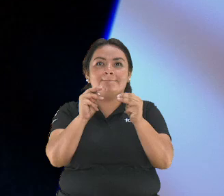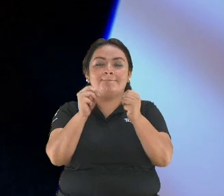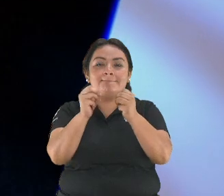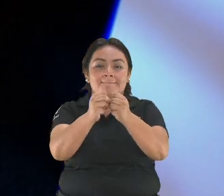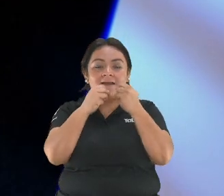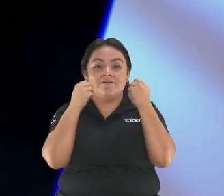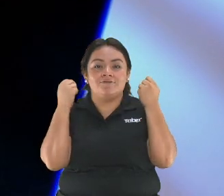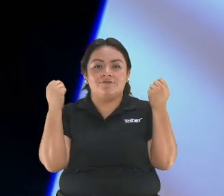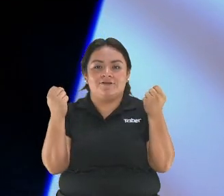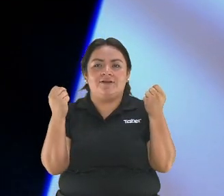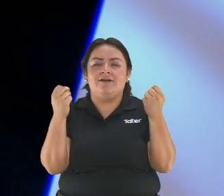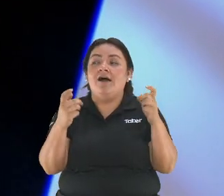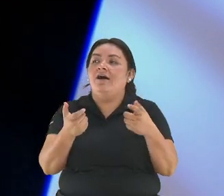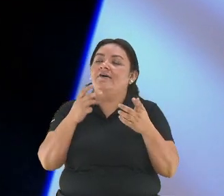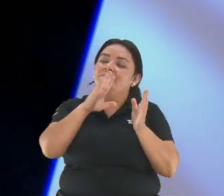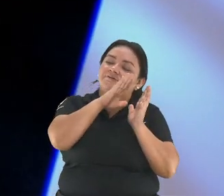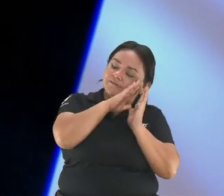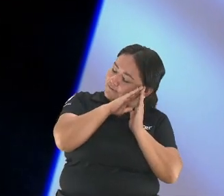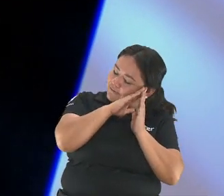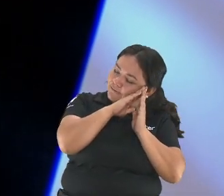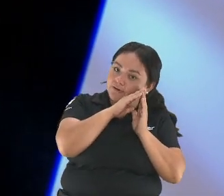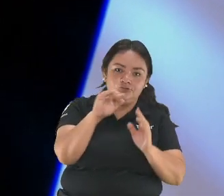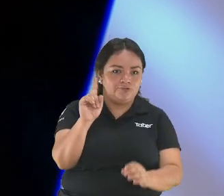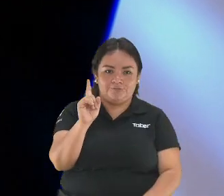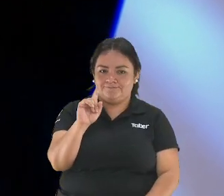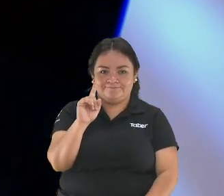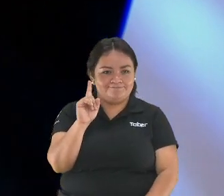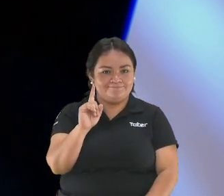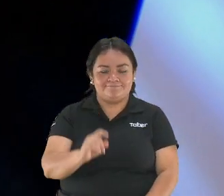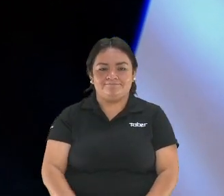ni se va hay otro ratito más no